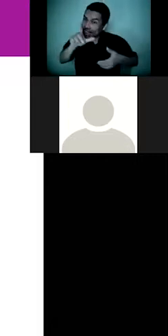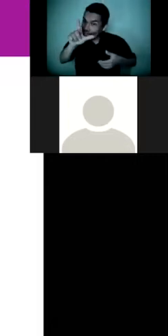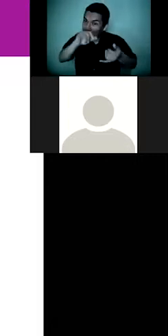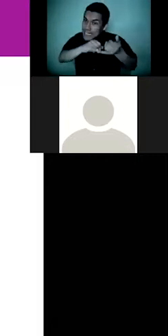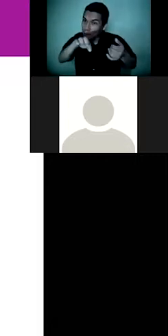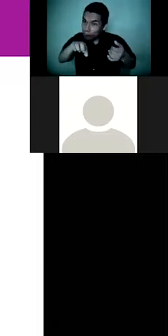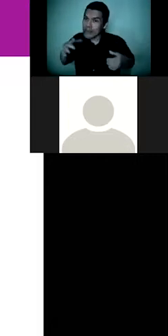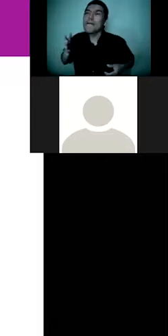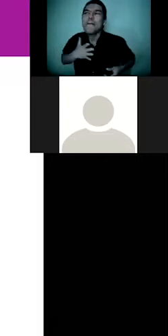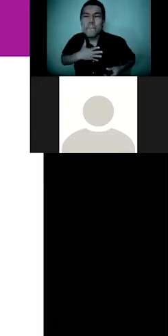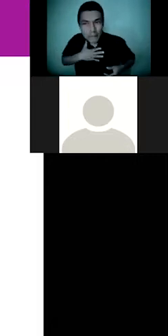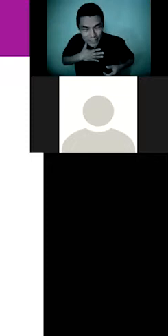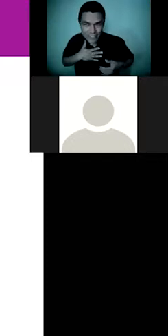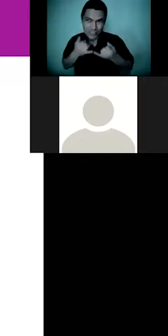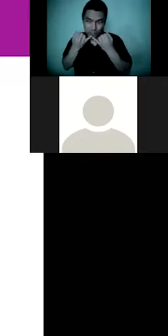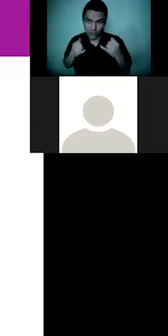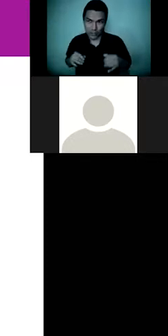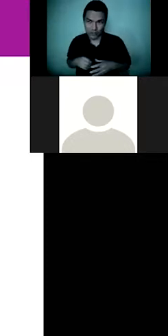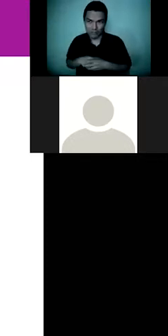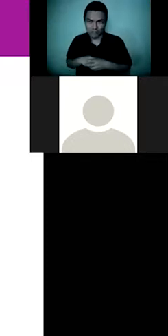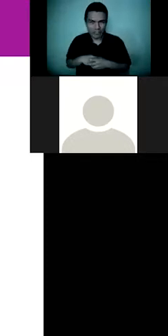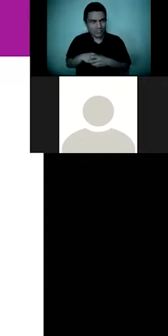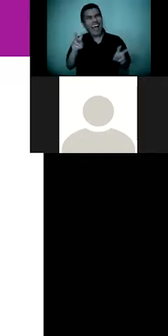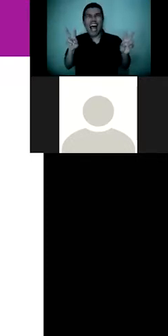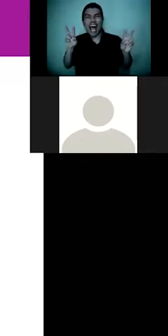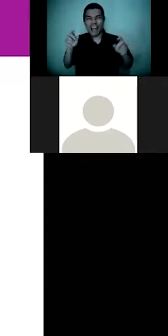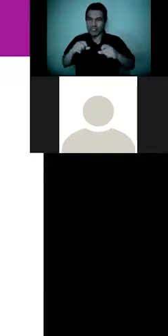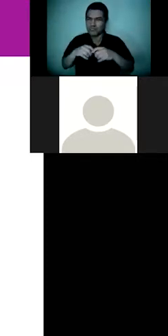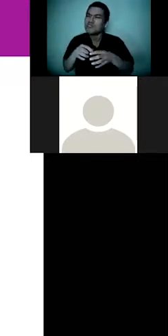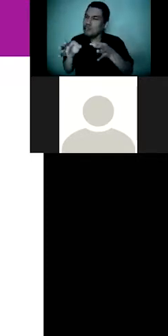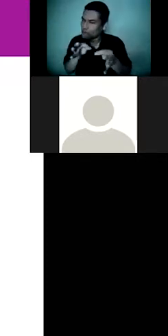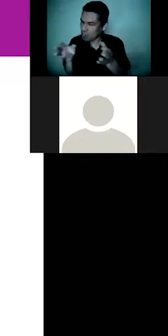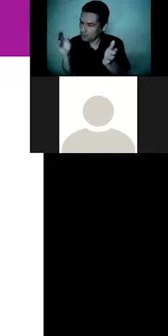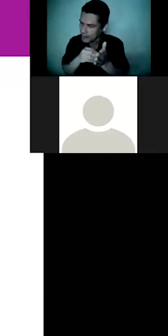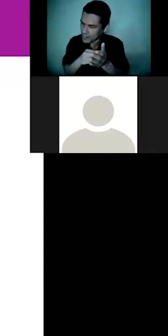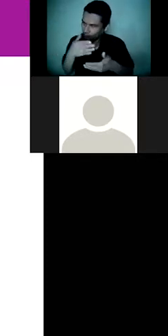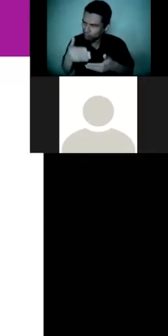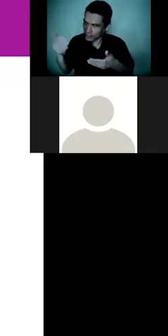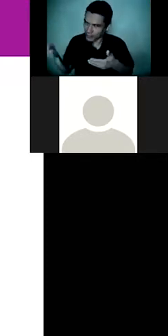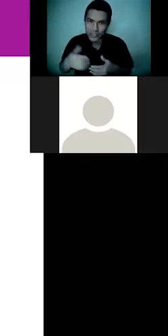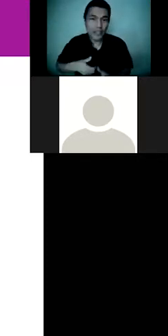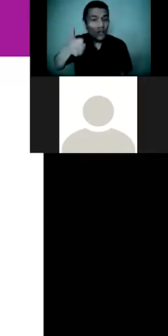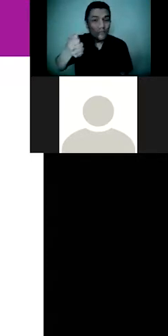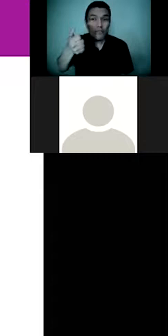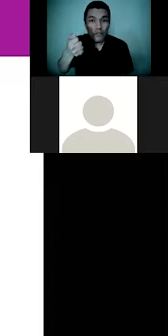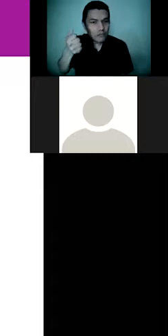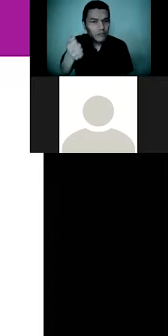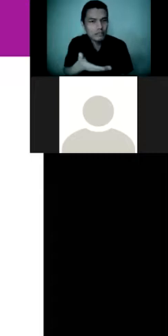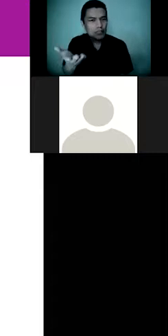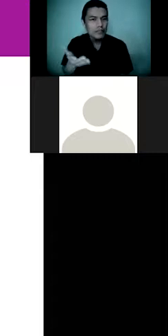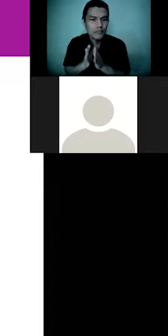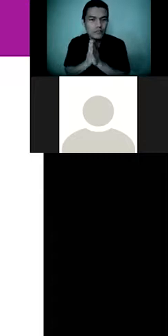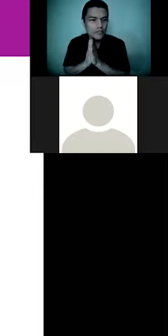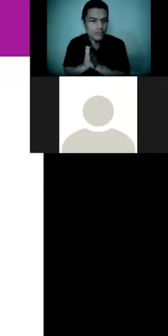propio castellano. La lengua de señas, la LSP es mi idioma, así como el castellano es la tuya, tu lengua, ¿no es cierto? Vamos a